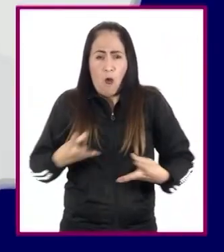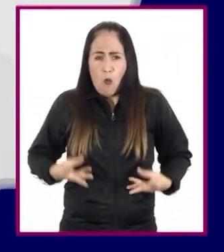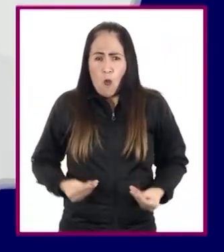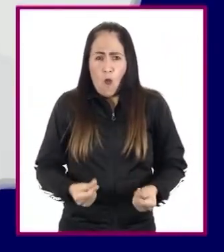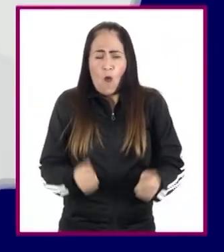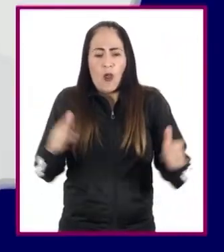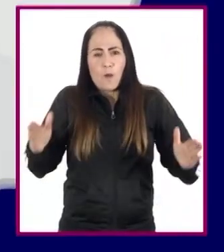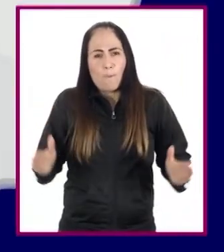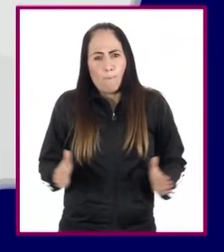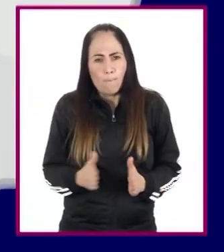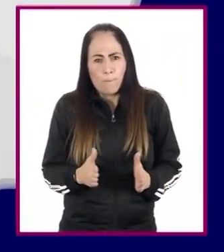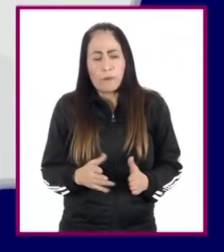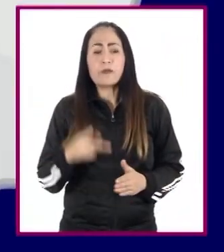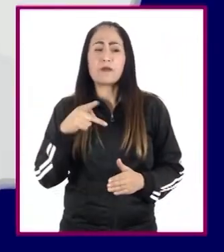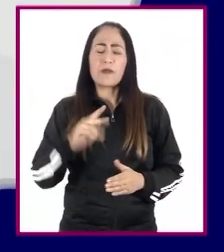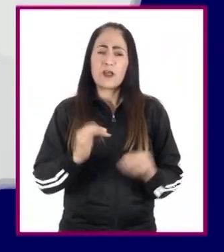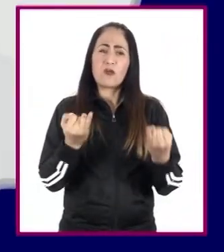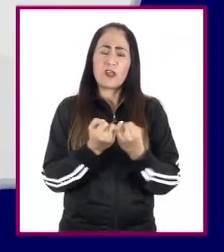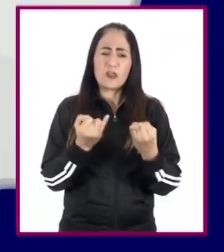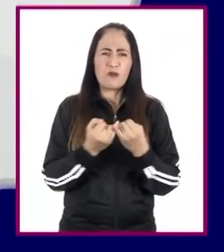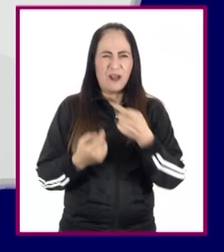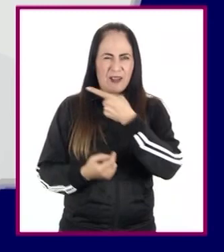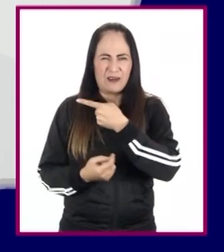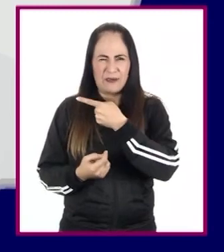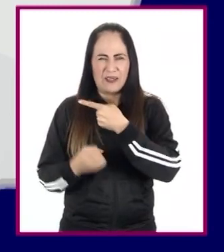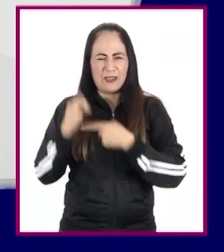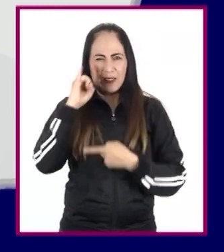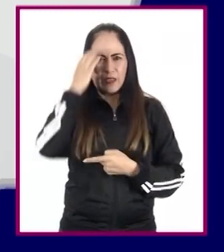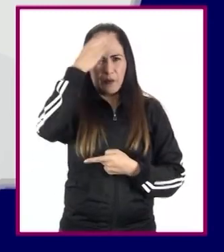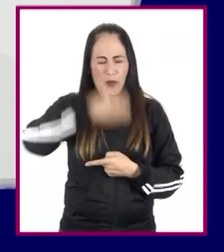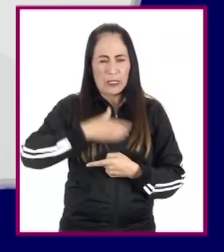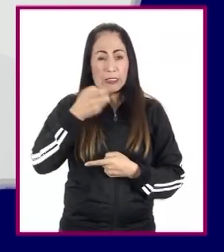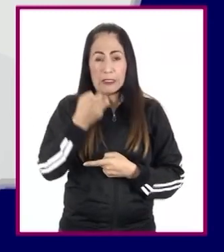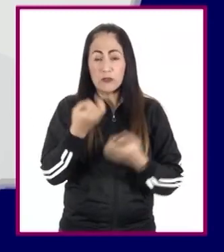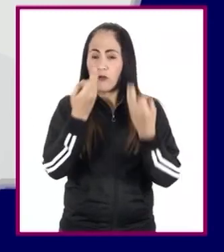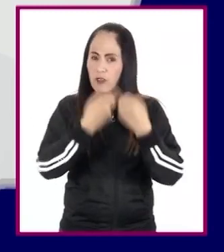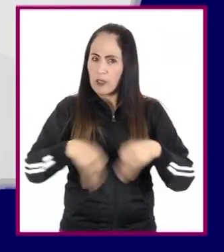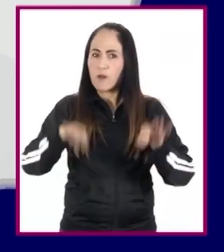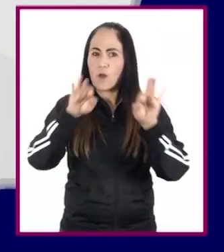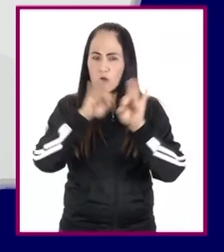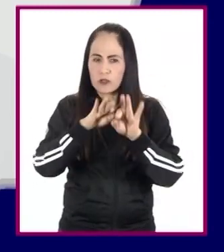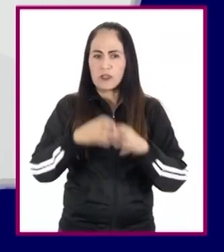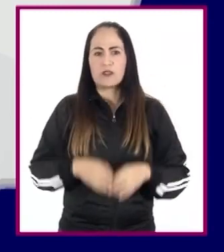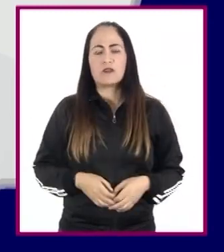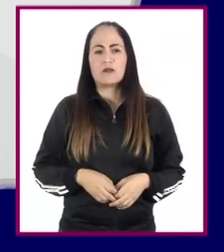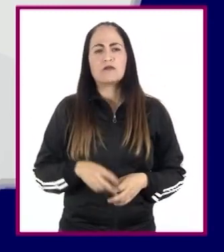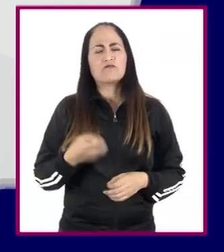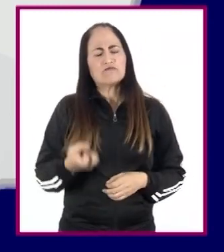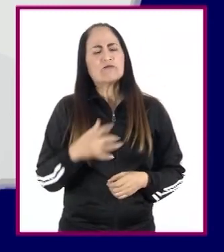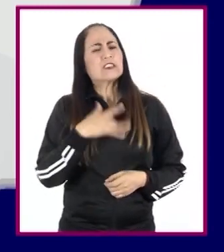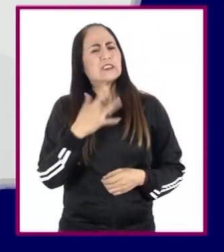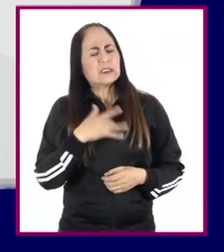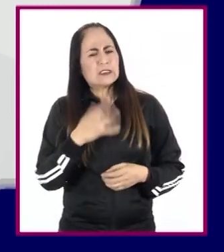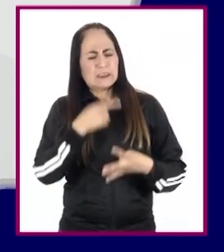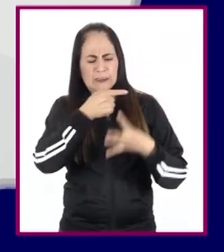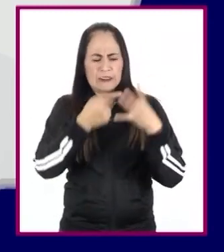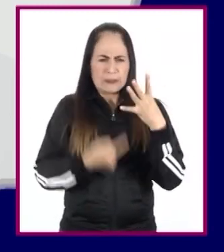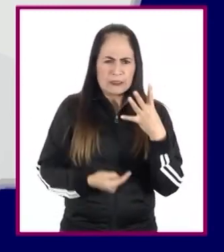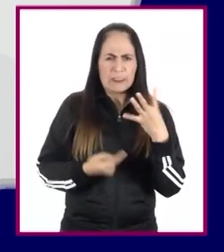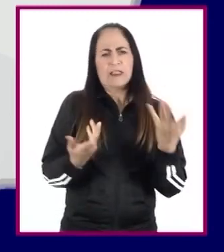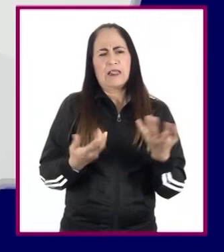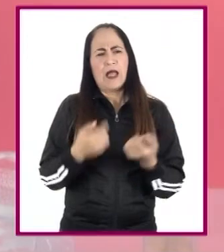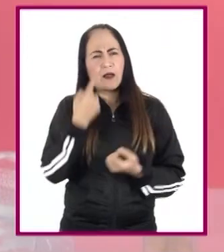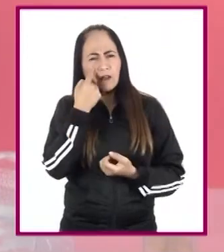hay muchos otros factores como los que se presentan en la imagen que también son importantes, por lo que deben ser considerados y actuar responsablemente